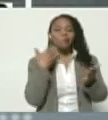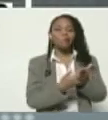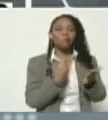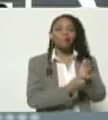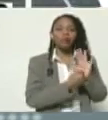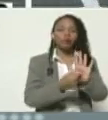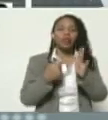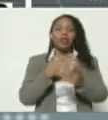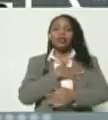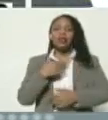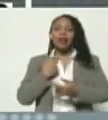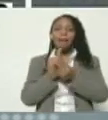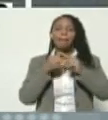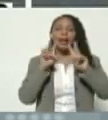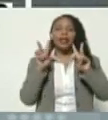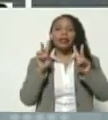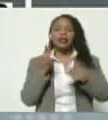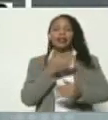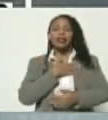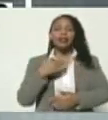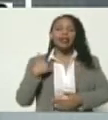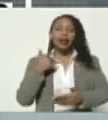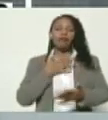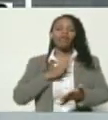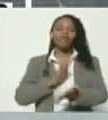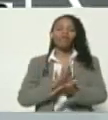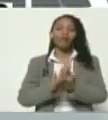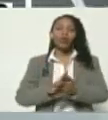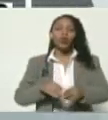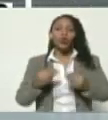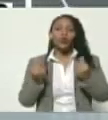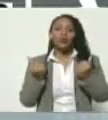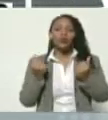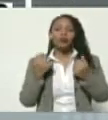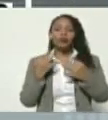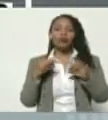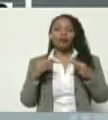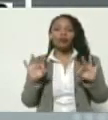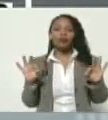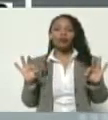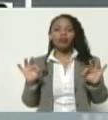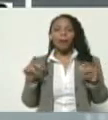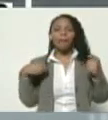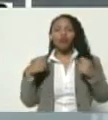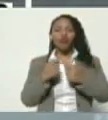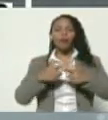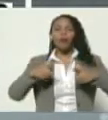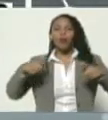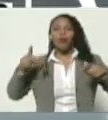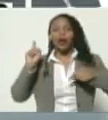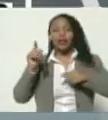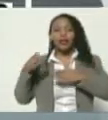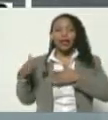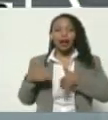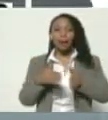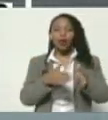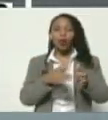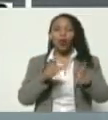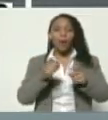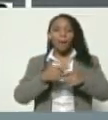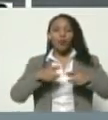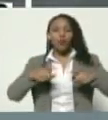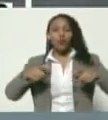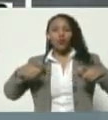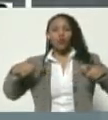quiere paz, que quiere tranquilidad, recuperación, armonía, prosperidad. Ese es nuestro camino. La